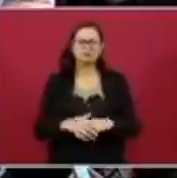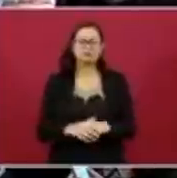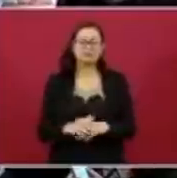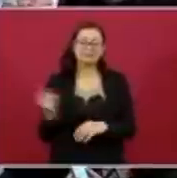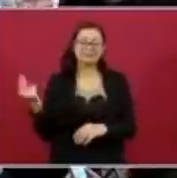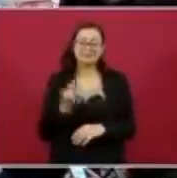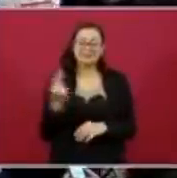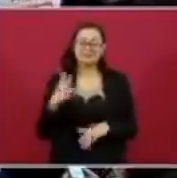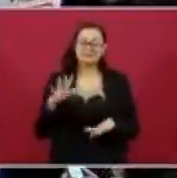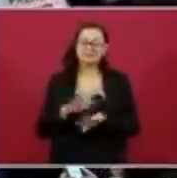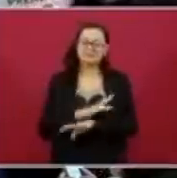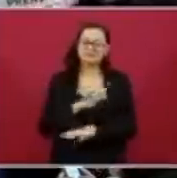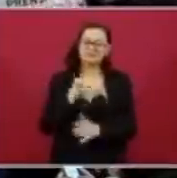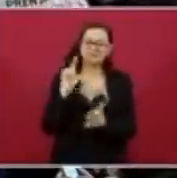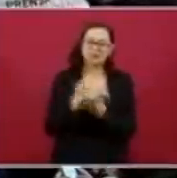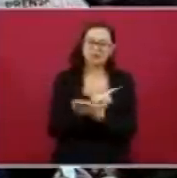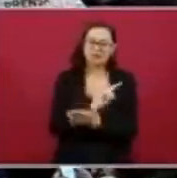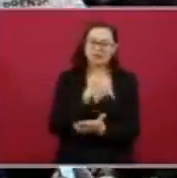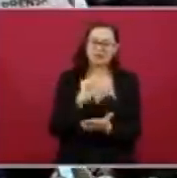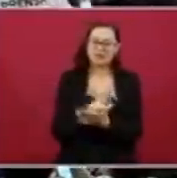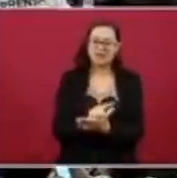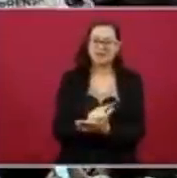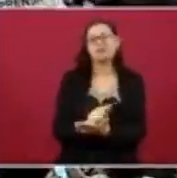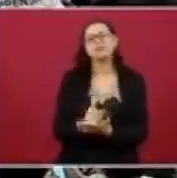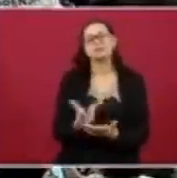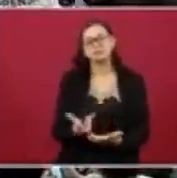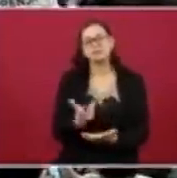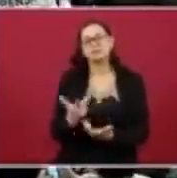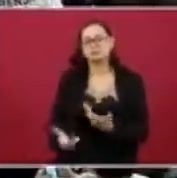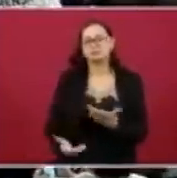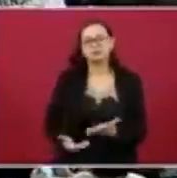legislar. Esa sí es una propuesta, hicimos un